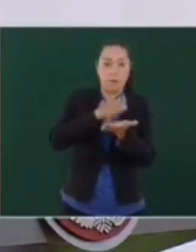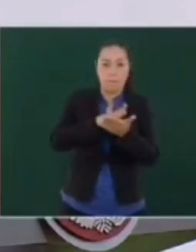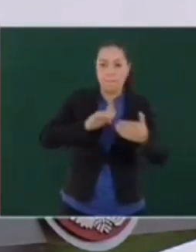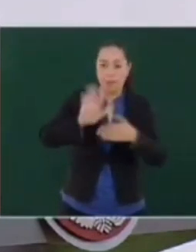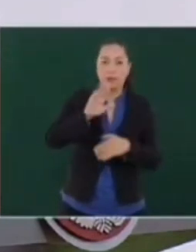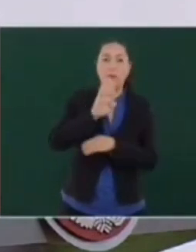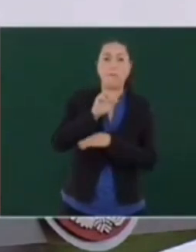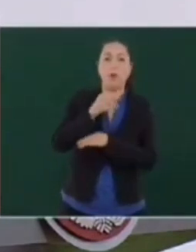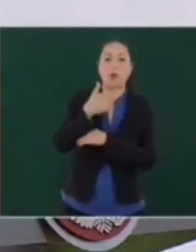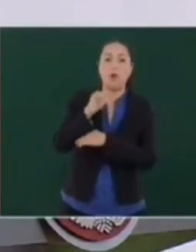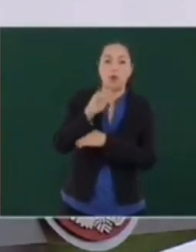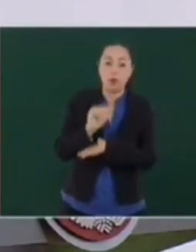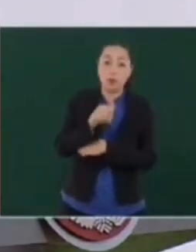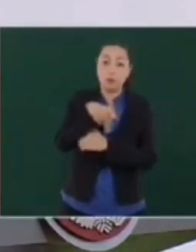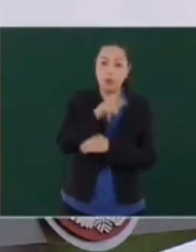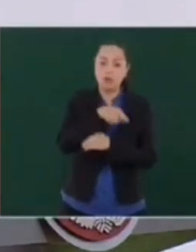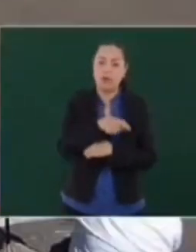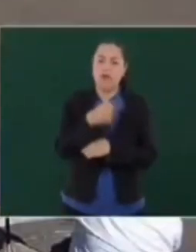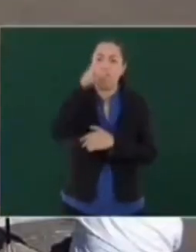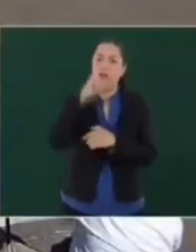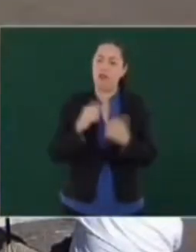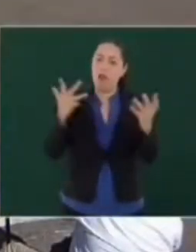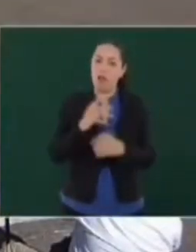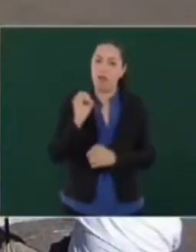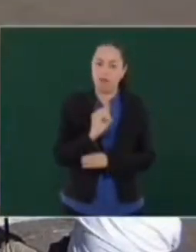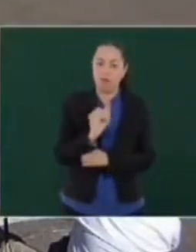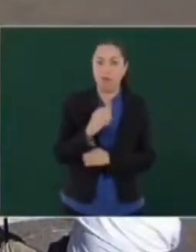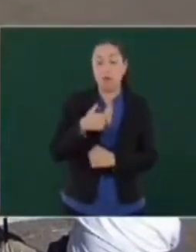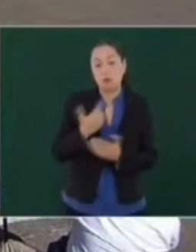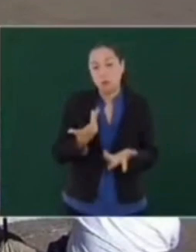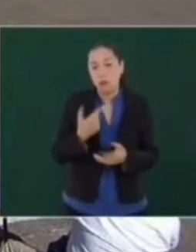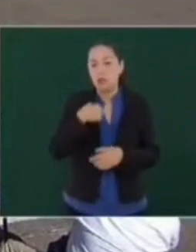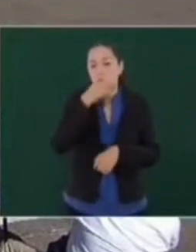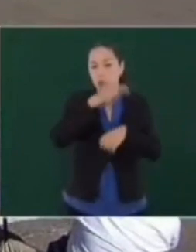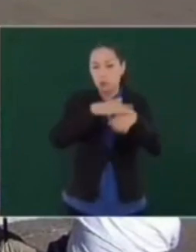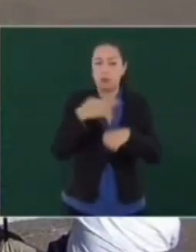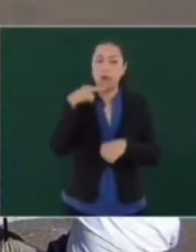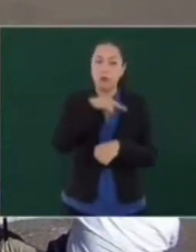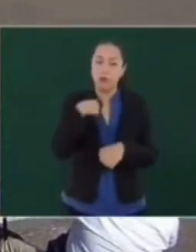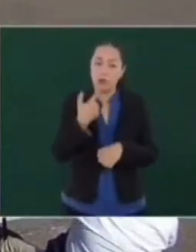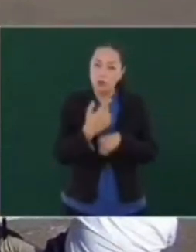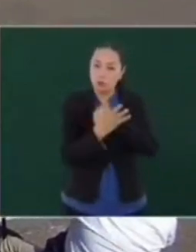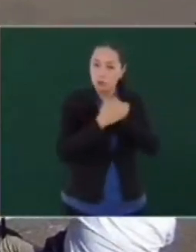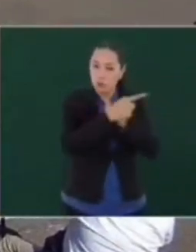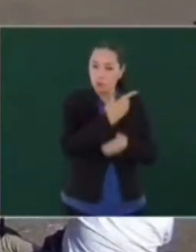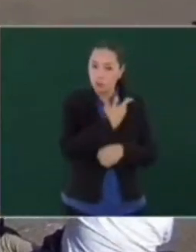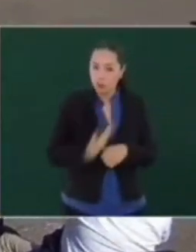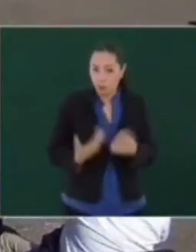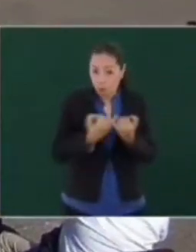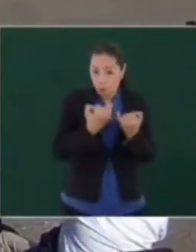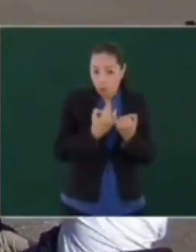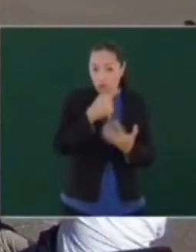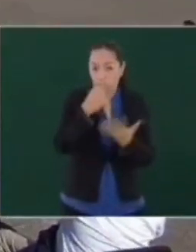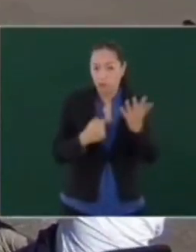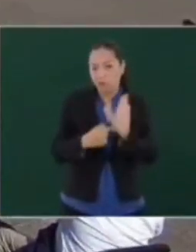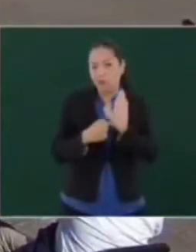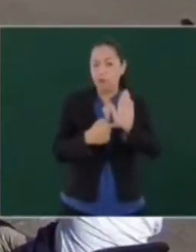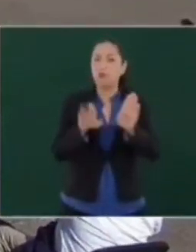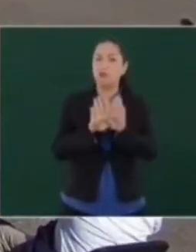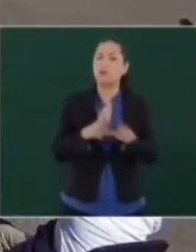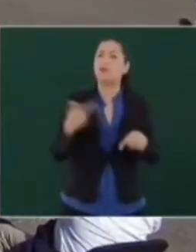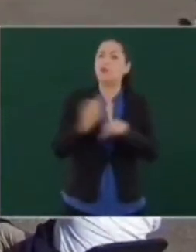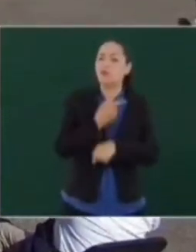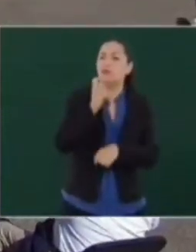lo hicieron. Vamos a presentar rápidamente, si el presidente nos lo permite, y por instrucciones del mismo, cómo fueron los